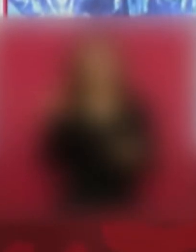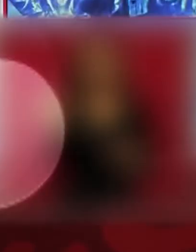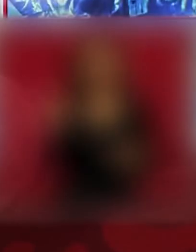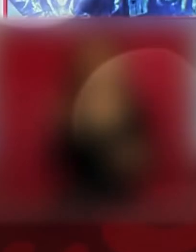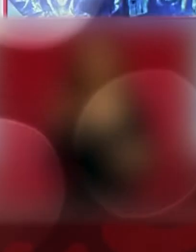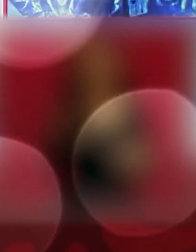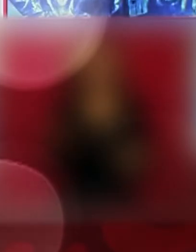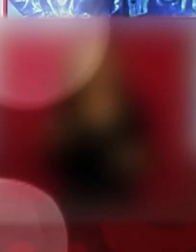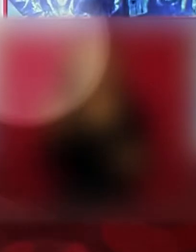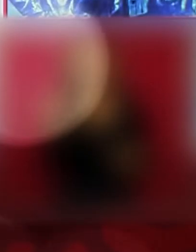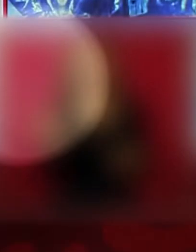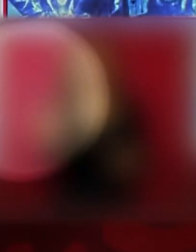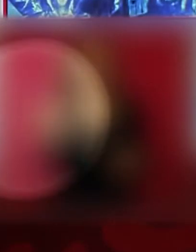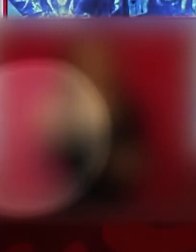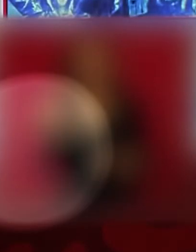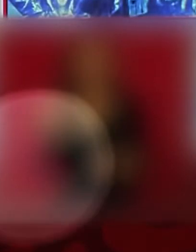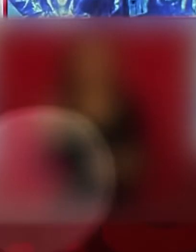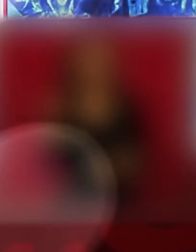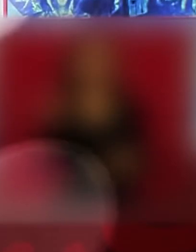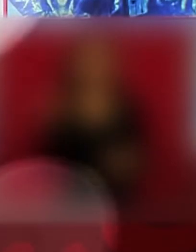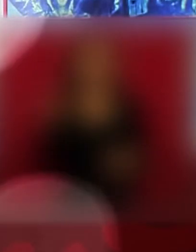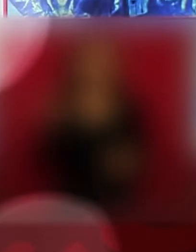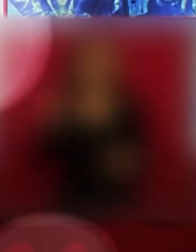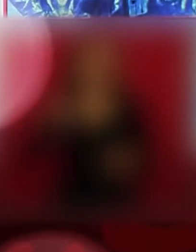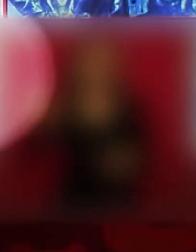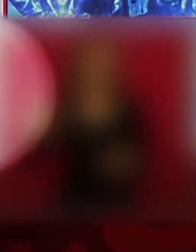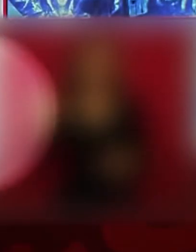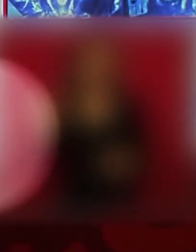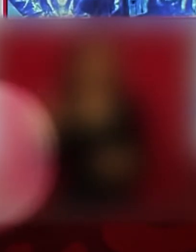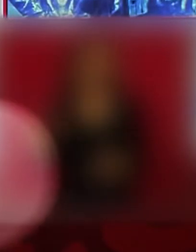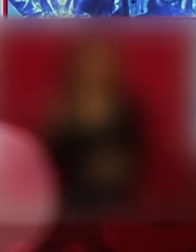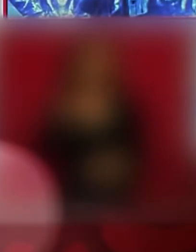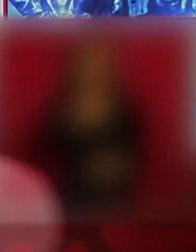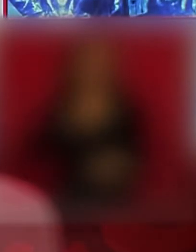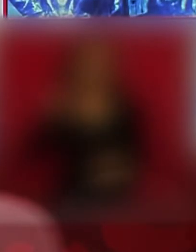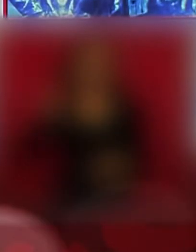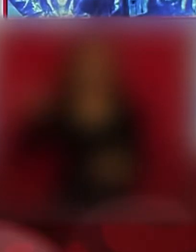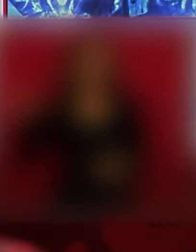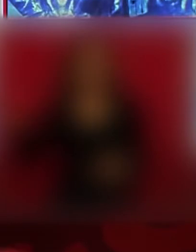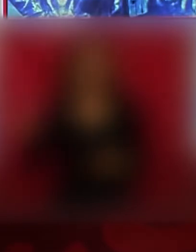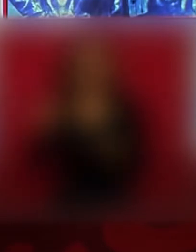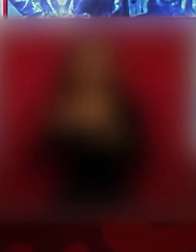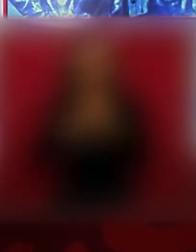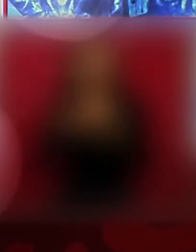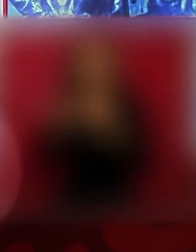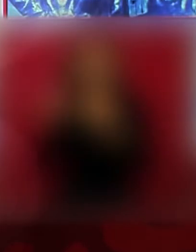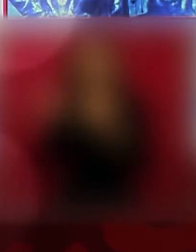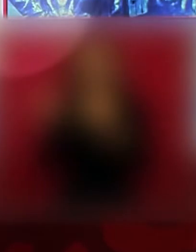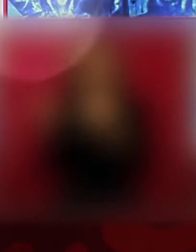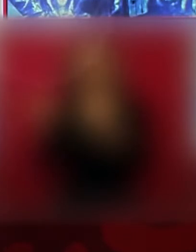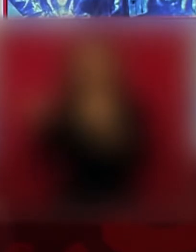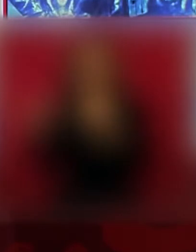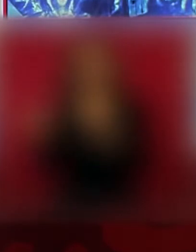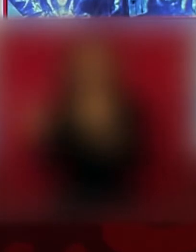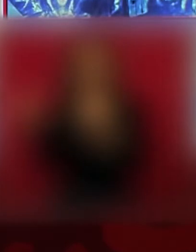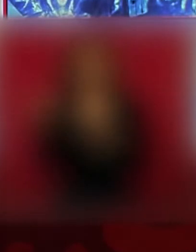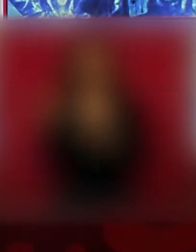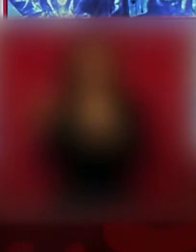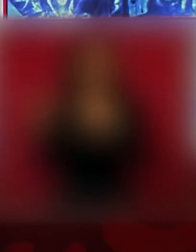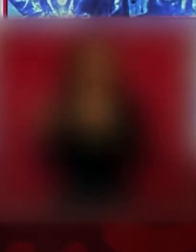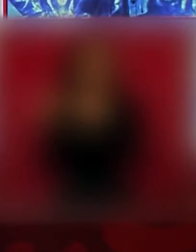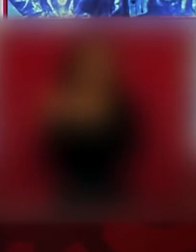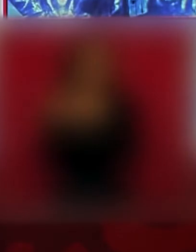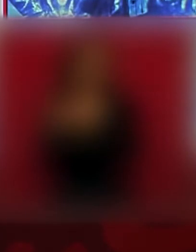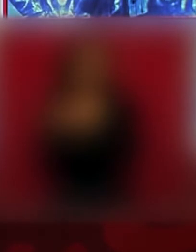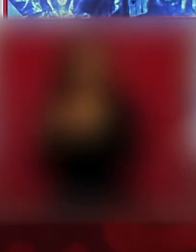otra parte, se informó de la detención de una célula narcomenudista en Cuitzeo, Michoacán, integrada por 8 personas. En una operación coordinada por